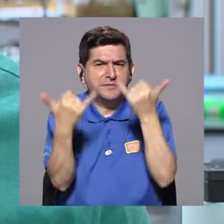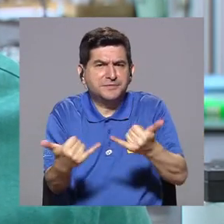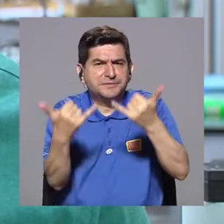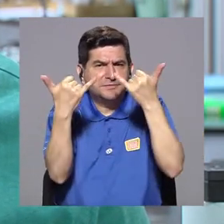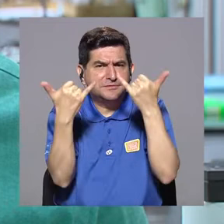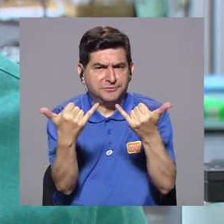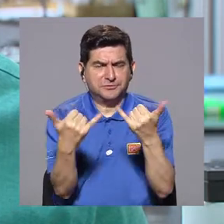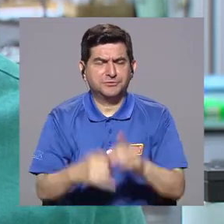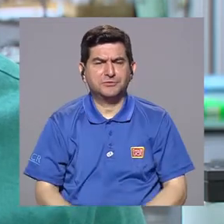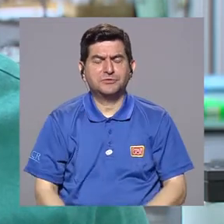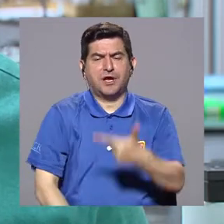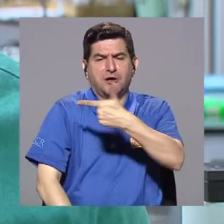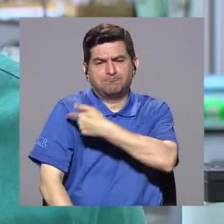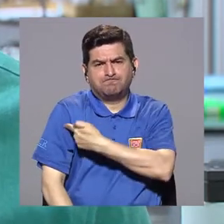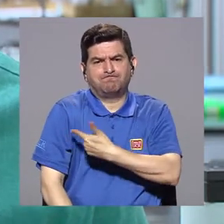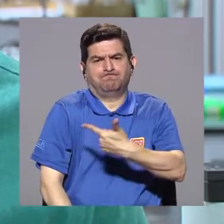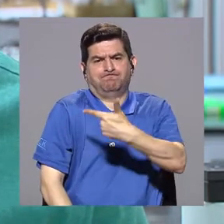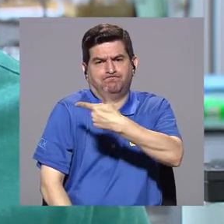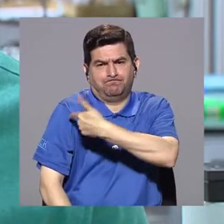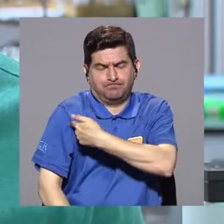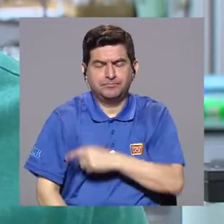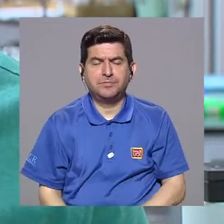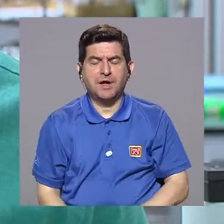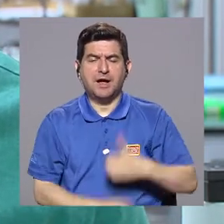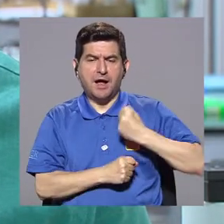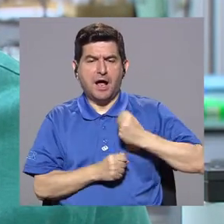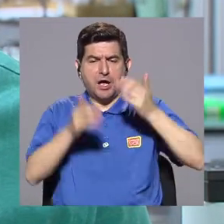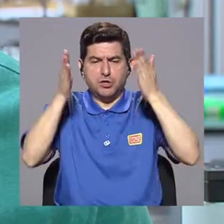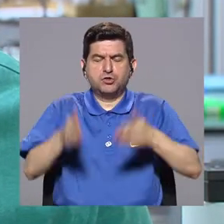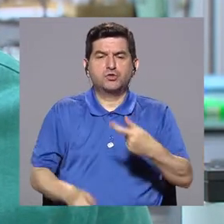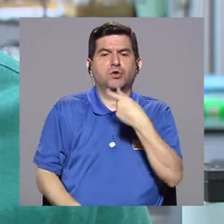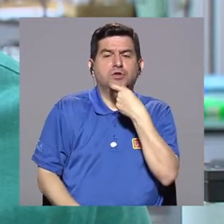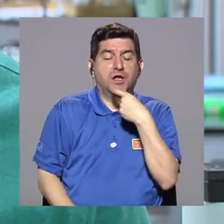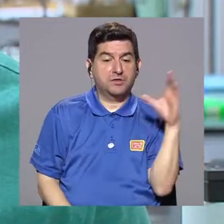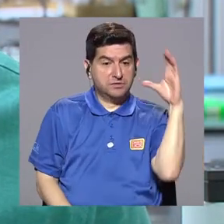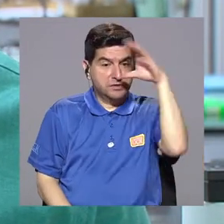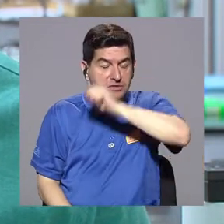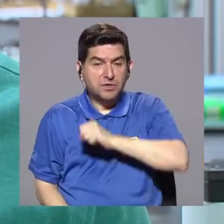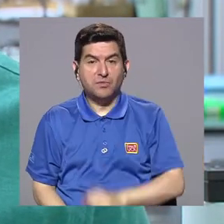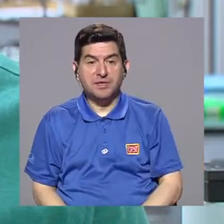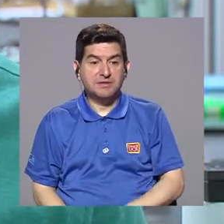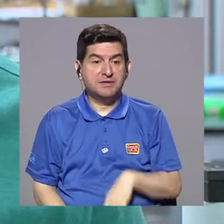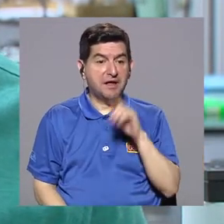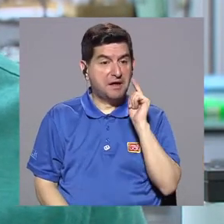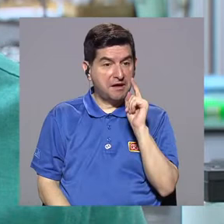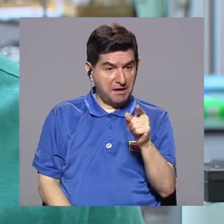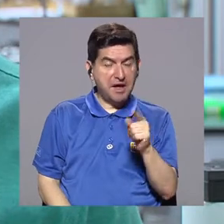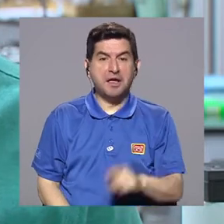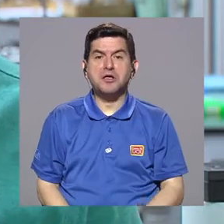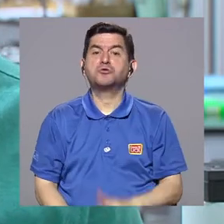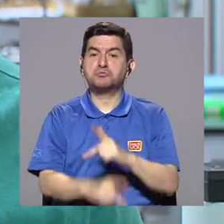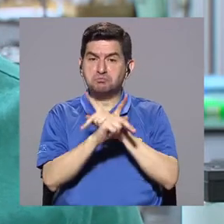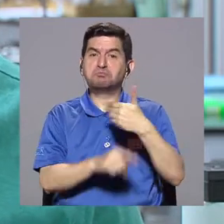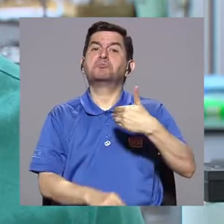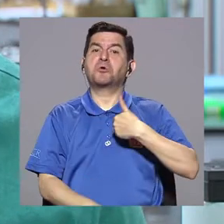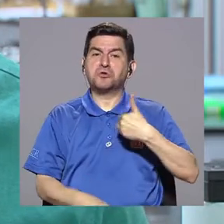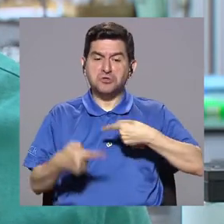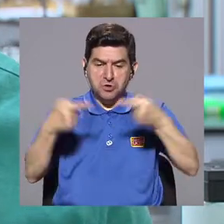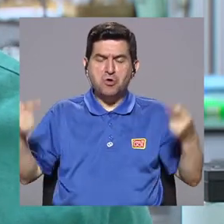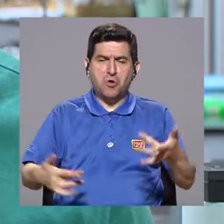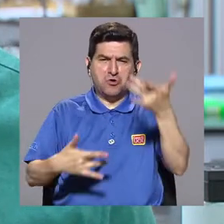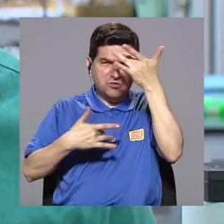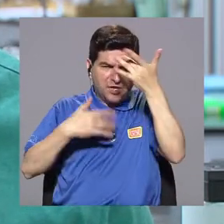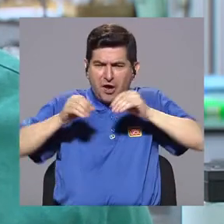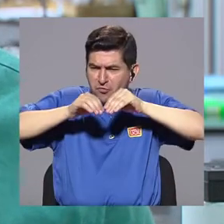empezaron a vacunar soldados ingleses, y se vieron que los soldados ingleses eran protegidos contra